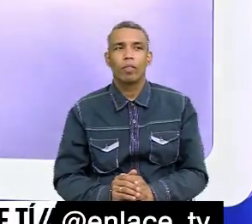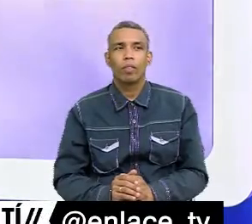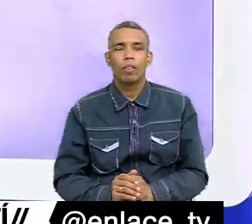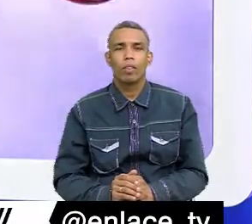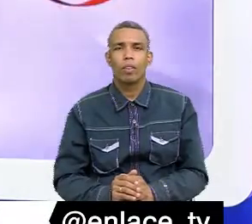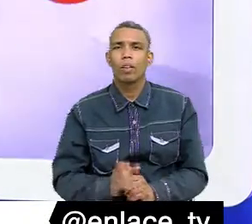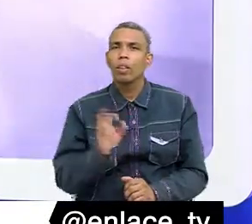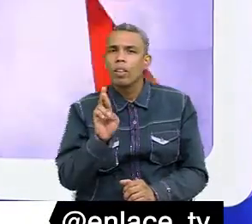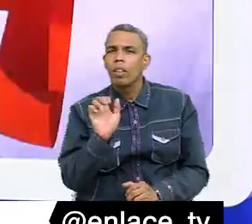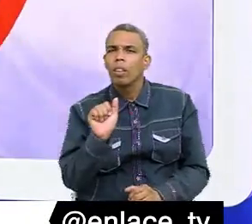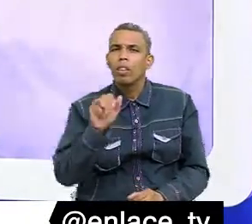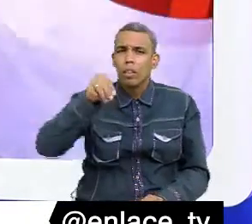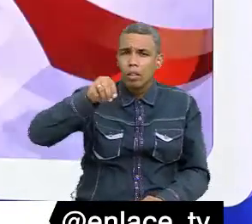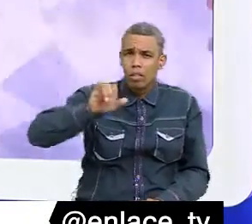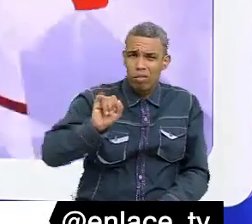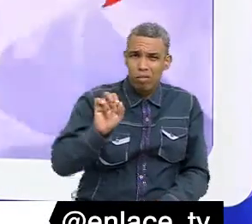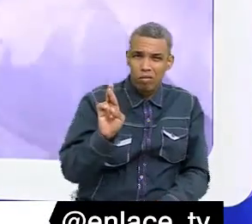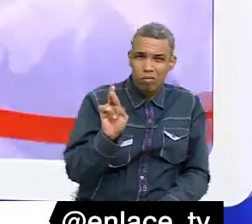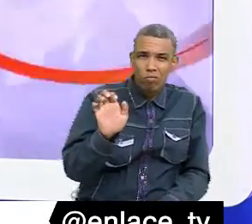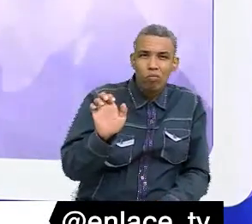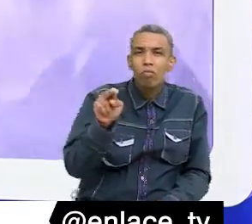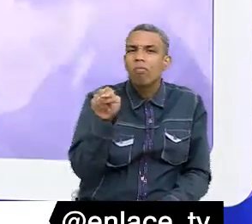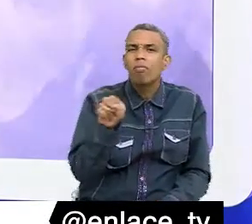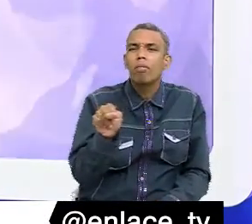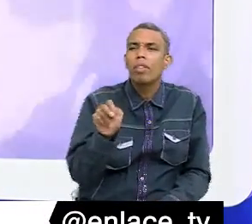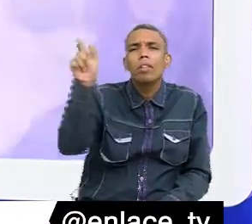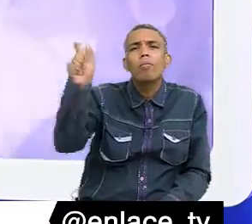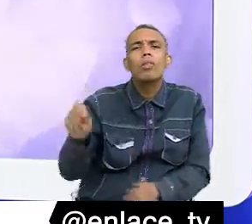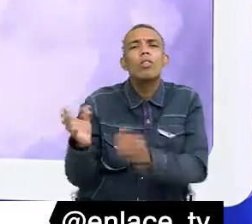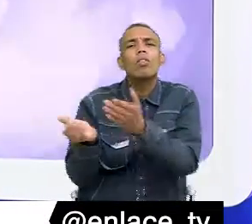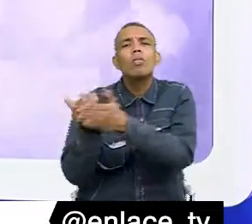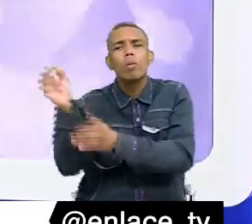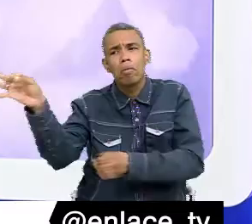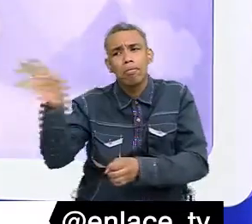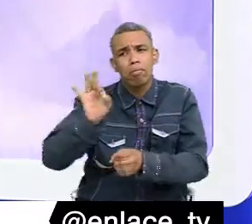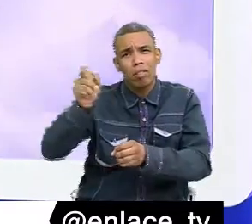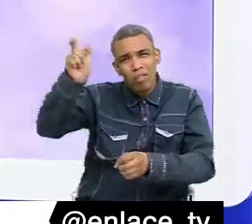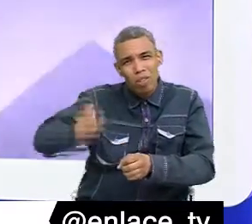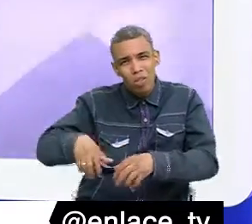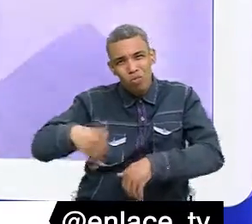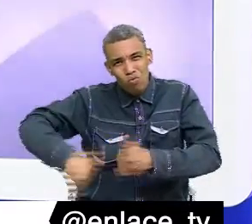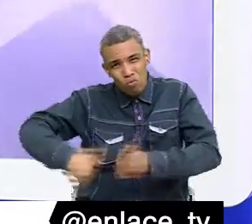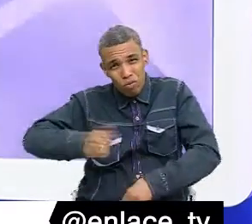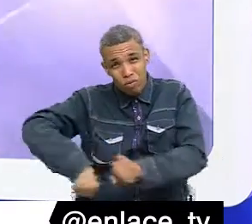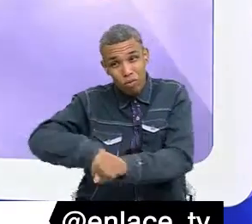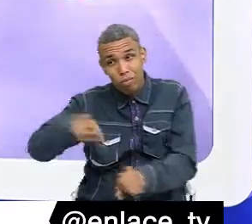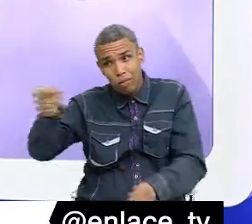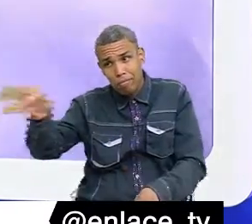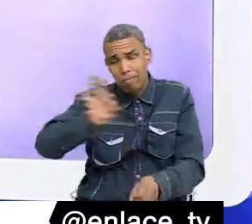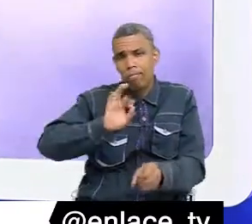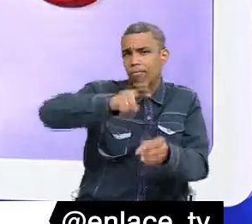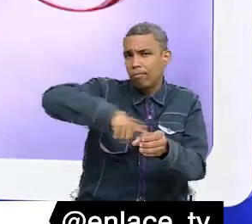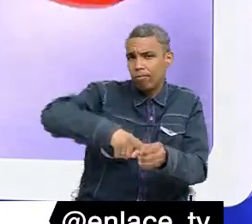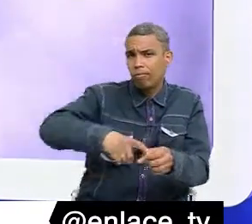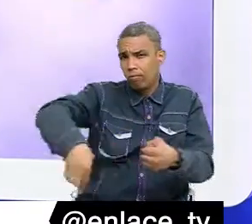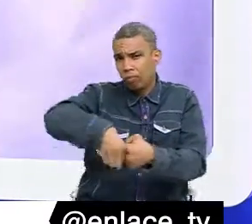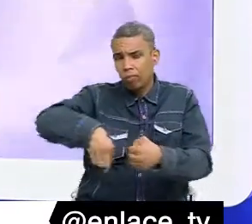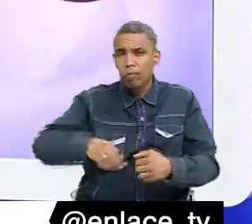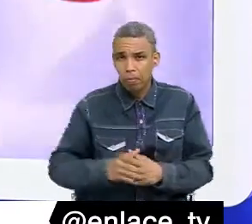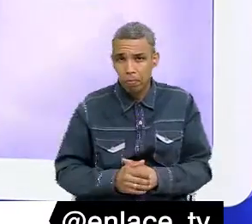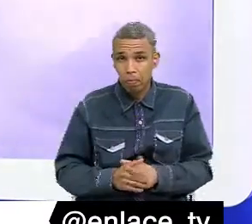una de las nuevas incorporaciones del equipo Alianza Petrolera, una de las caras con las cuales el equipo de Barranca Bermeja afrontará este